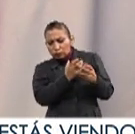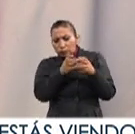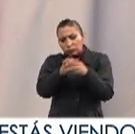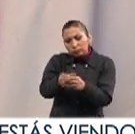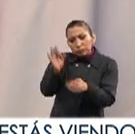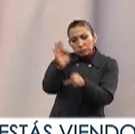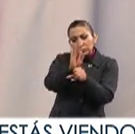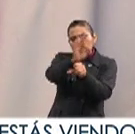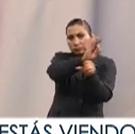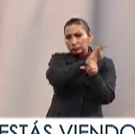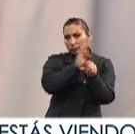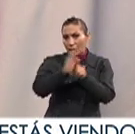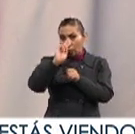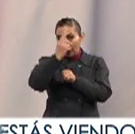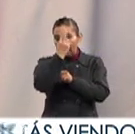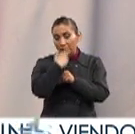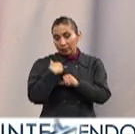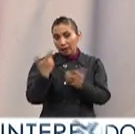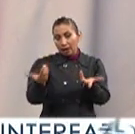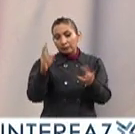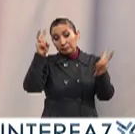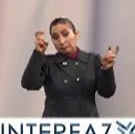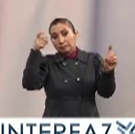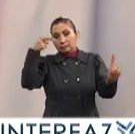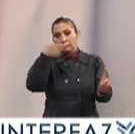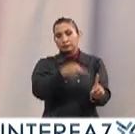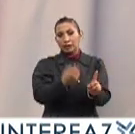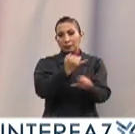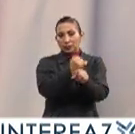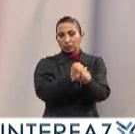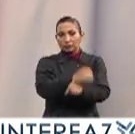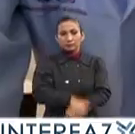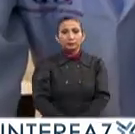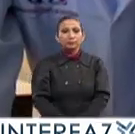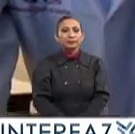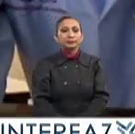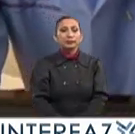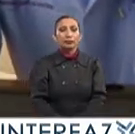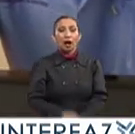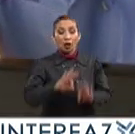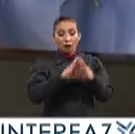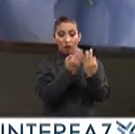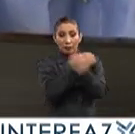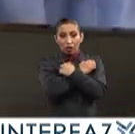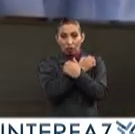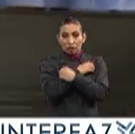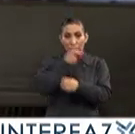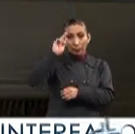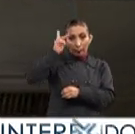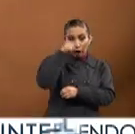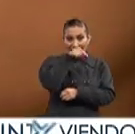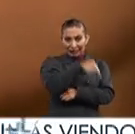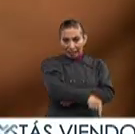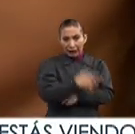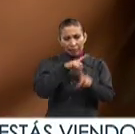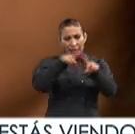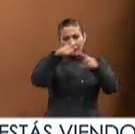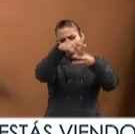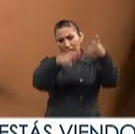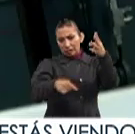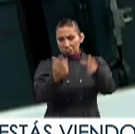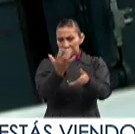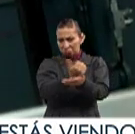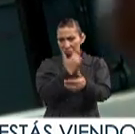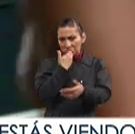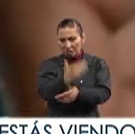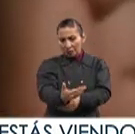están fortaleciendo pues a la universidad en la parte de la investigación. El modelo de educación politécnica tiene diferentes